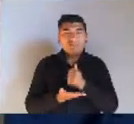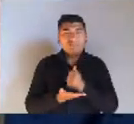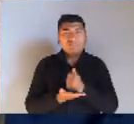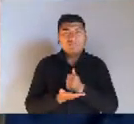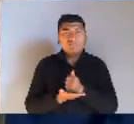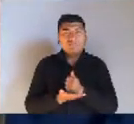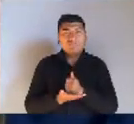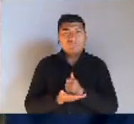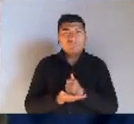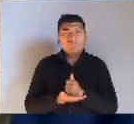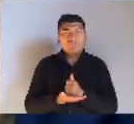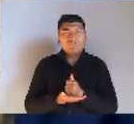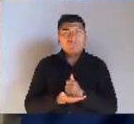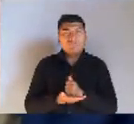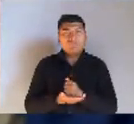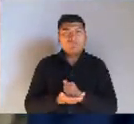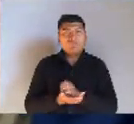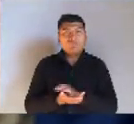Amén.